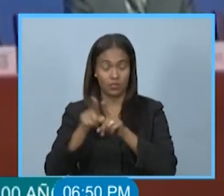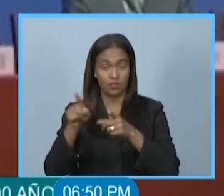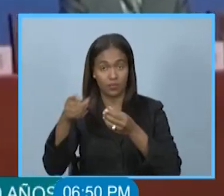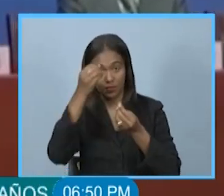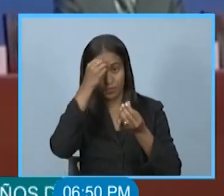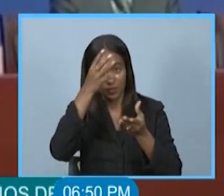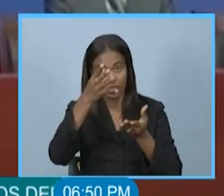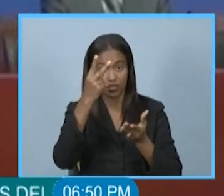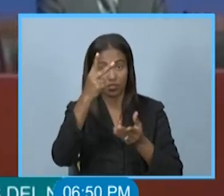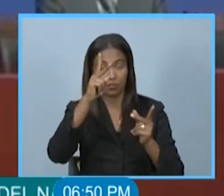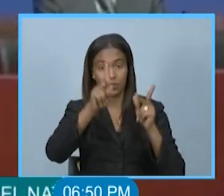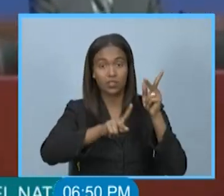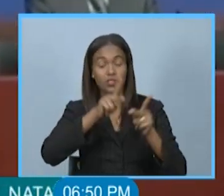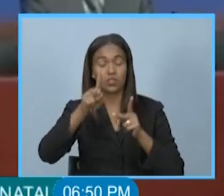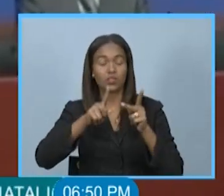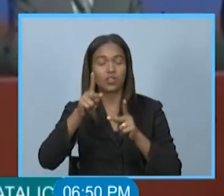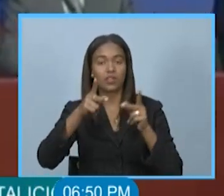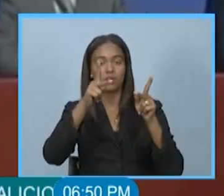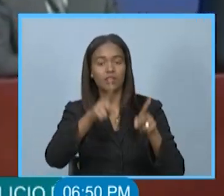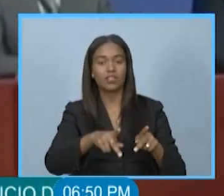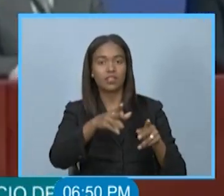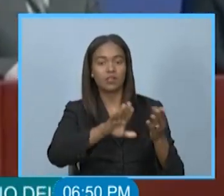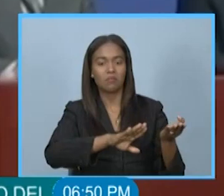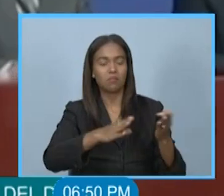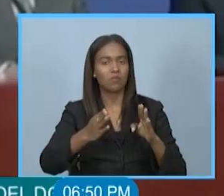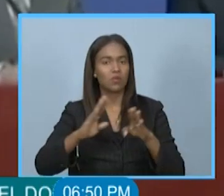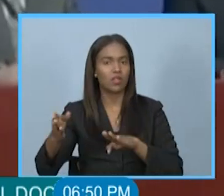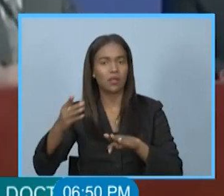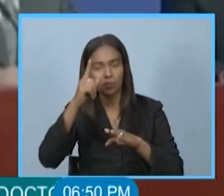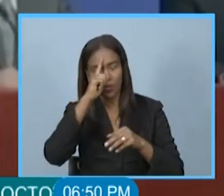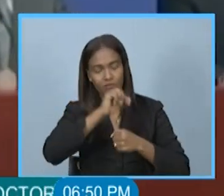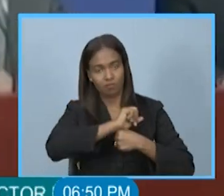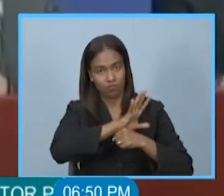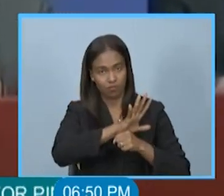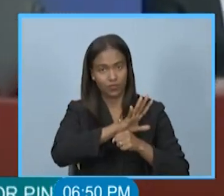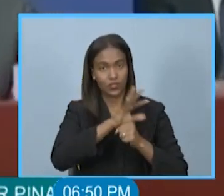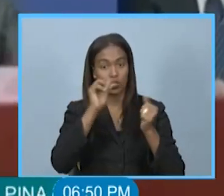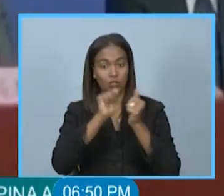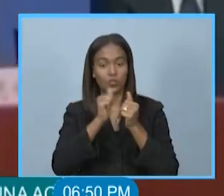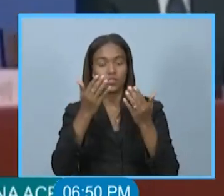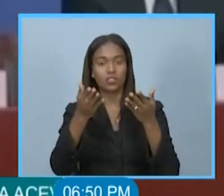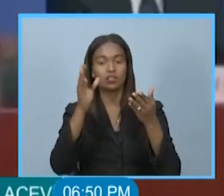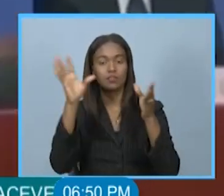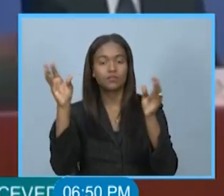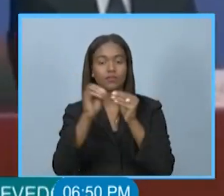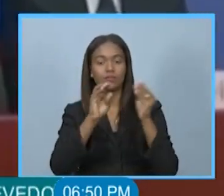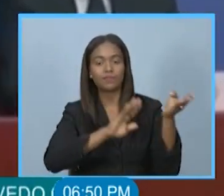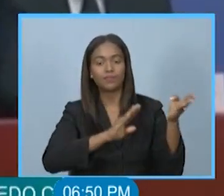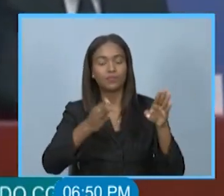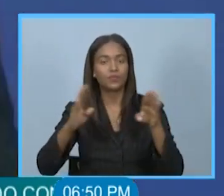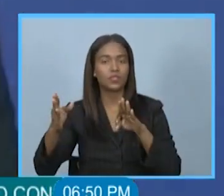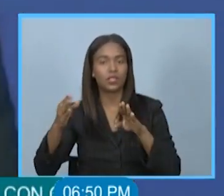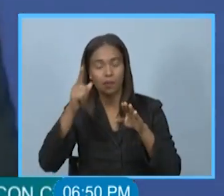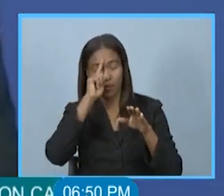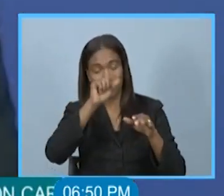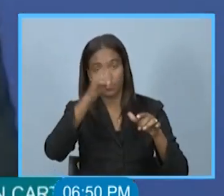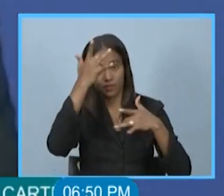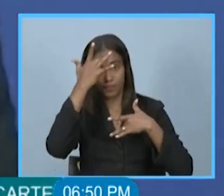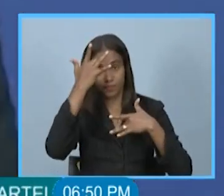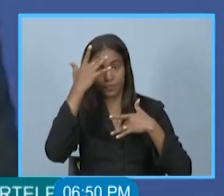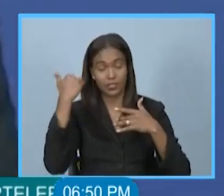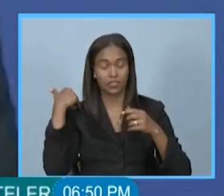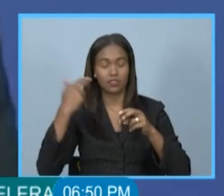también a dos personas el casillero de fallecidos por la copy con la que la cifra total de muertos por la enfermedad